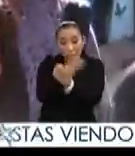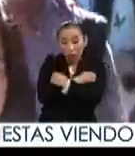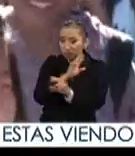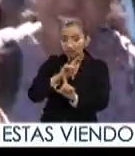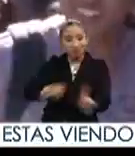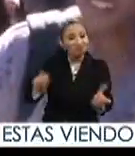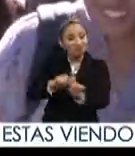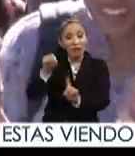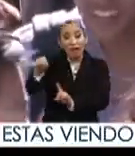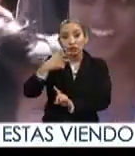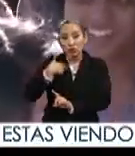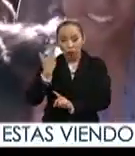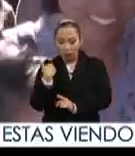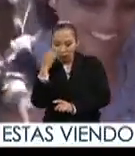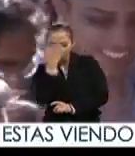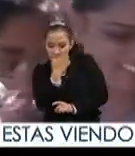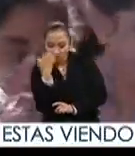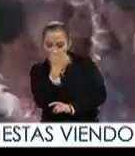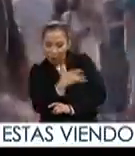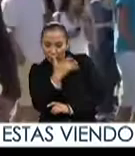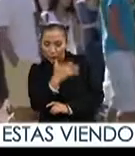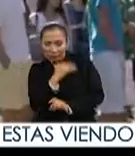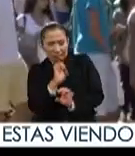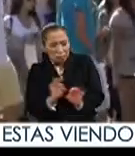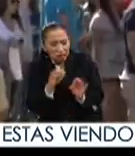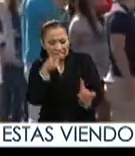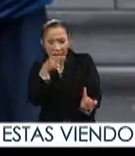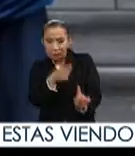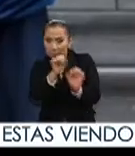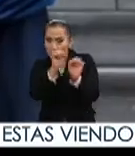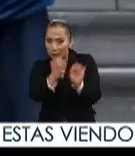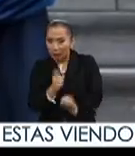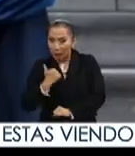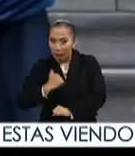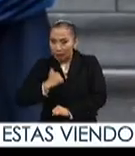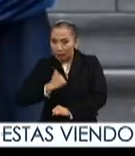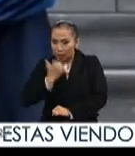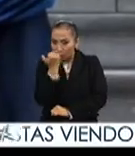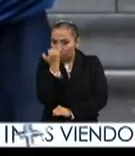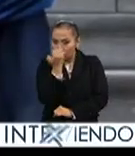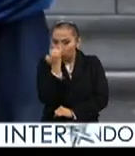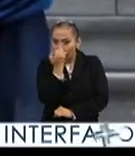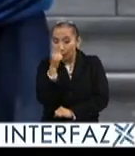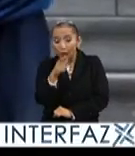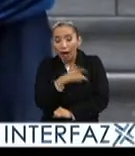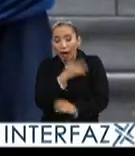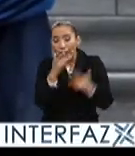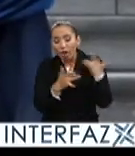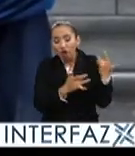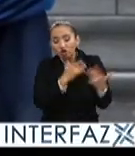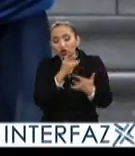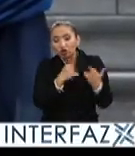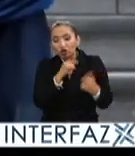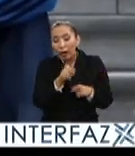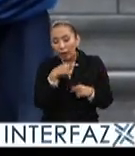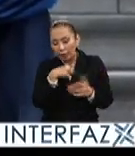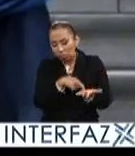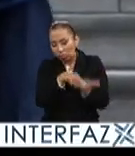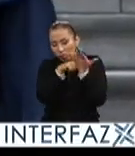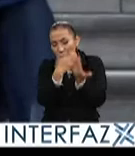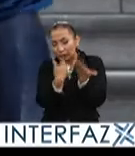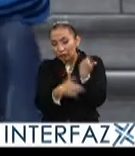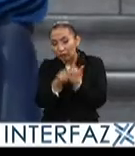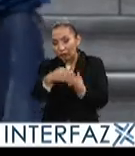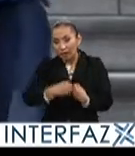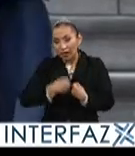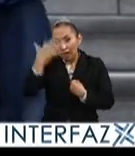de las habilidades emocionales es un eje fundamental para el sistema canadiense, pues consideran que las emociones son uno de los indicadores de éxito